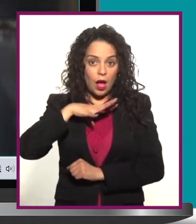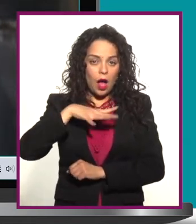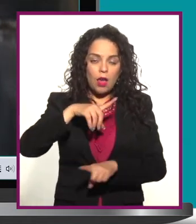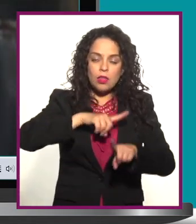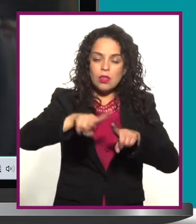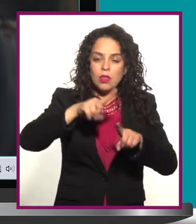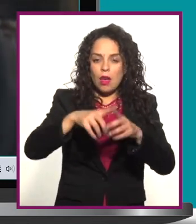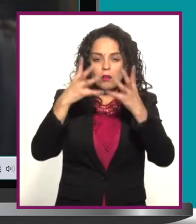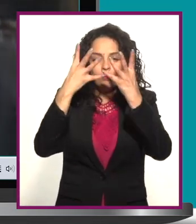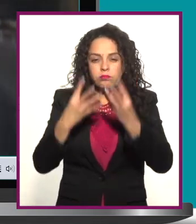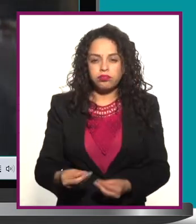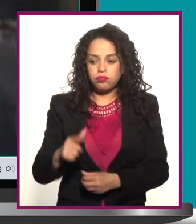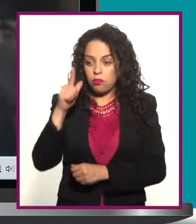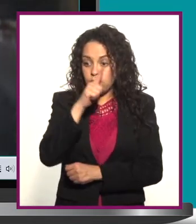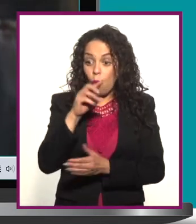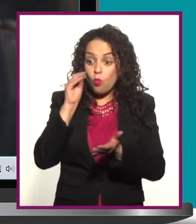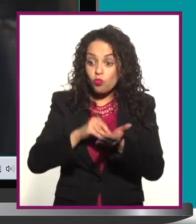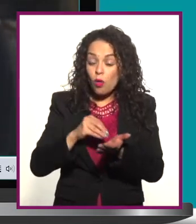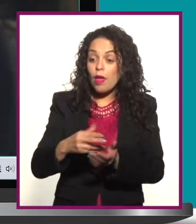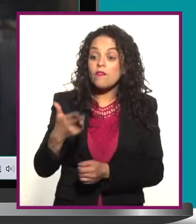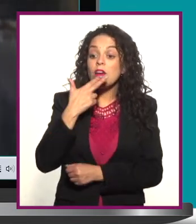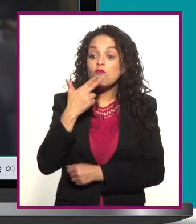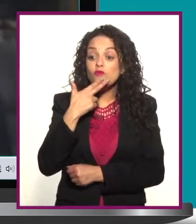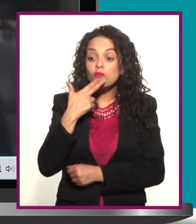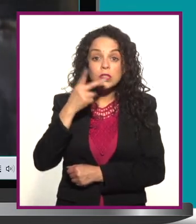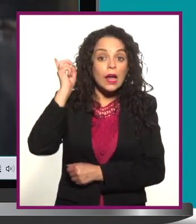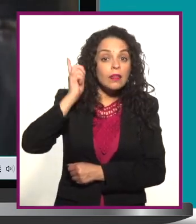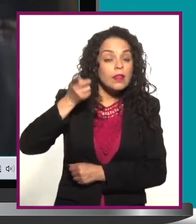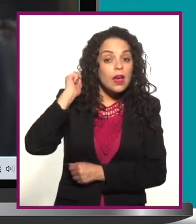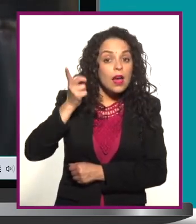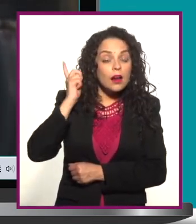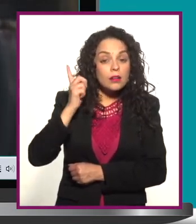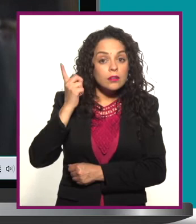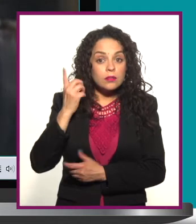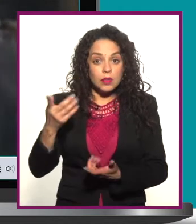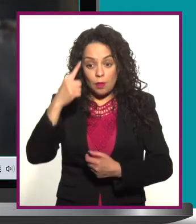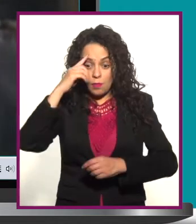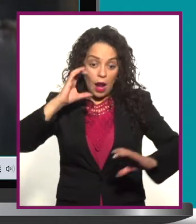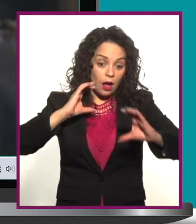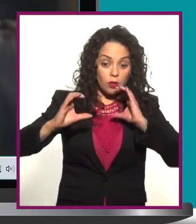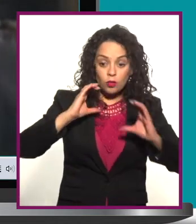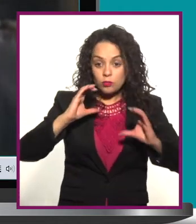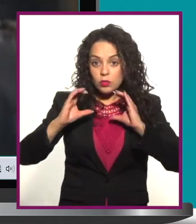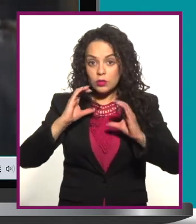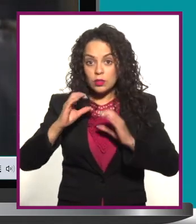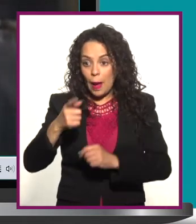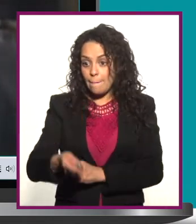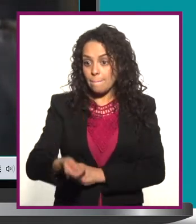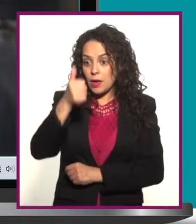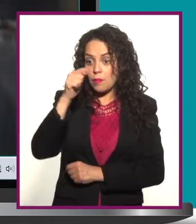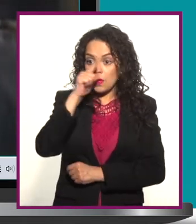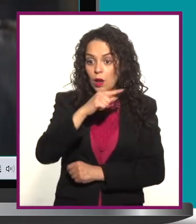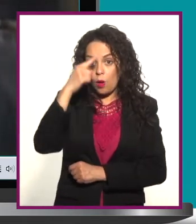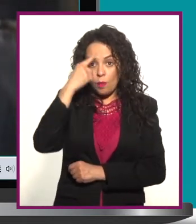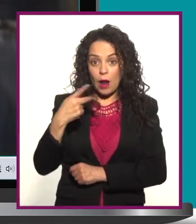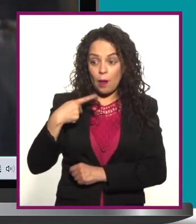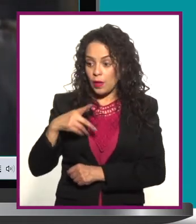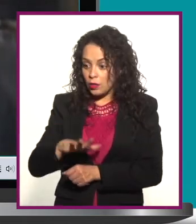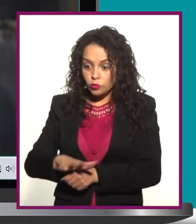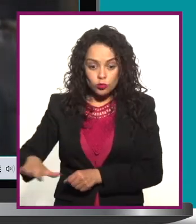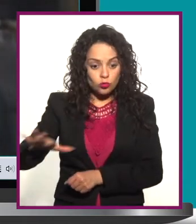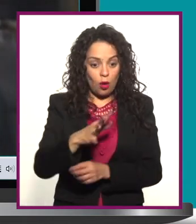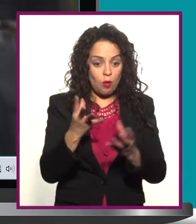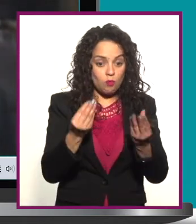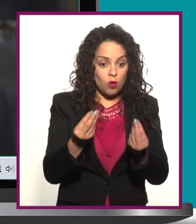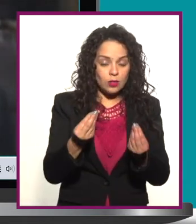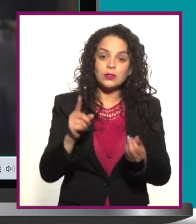nuestro tenga tantas lenguas todavía existentes que se utilizan en el día a día como un medio de comunicación y como una primera lengua para